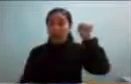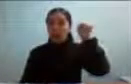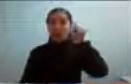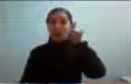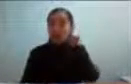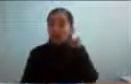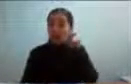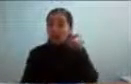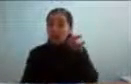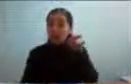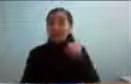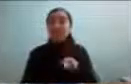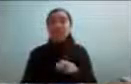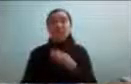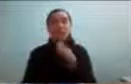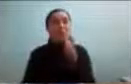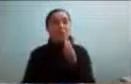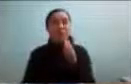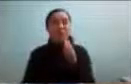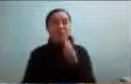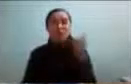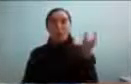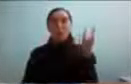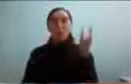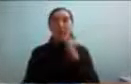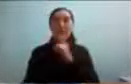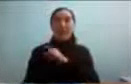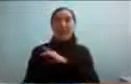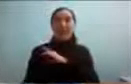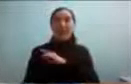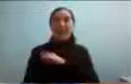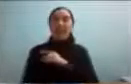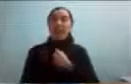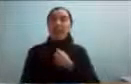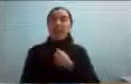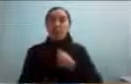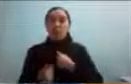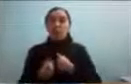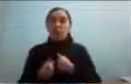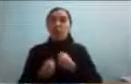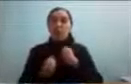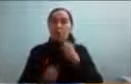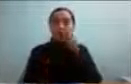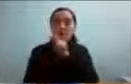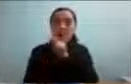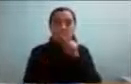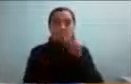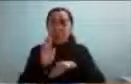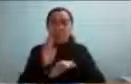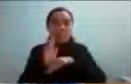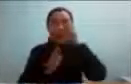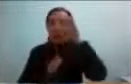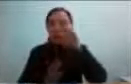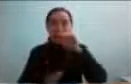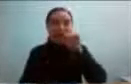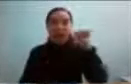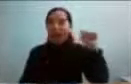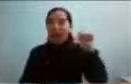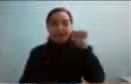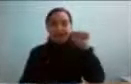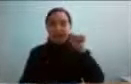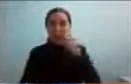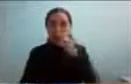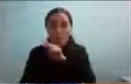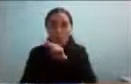Chile en la FAXO donde yo podía ver que en esa sala la mayoría éramos autistas en verdad fue como